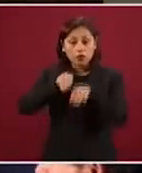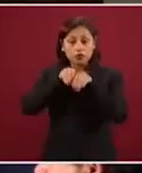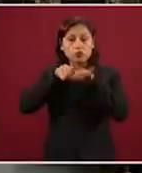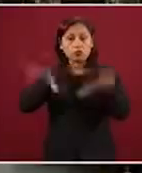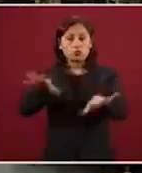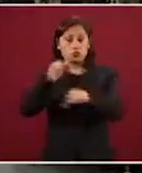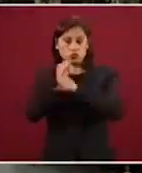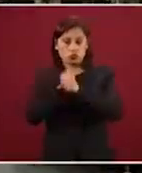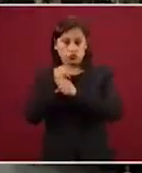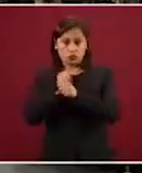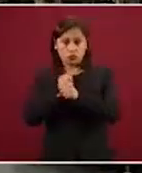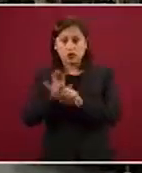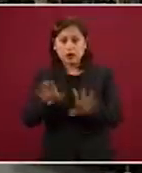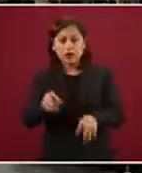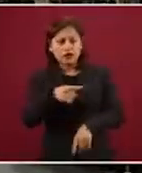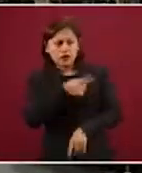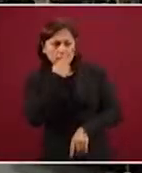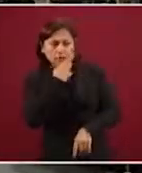¿tienes ya la hora?